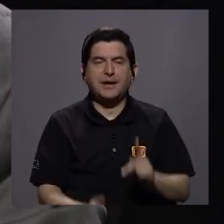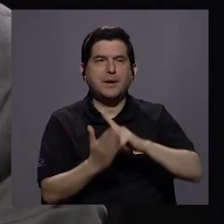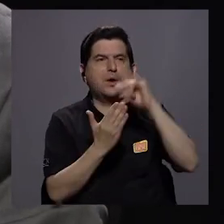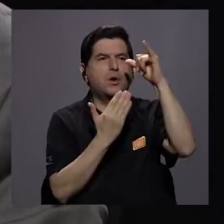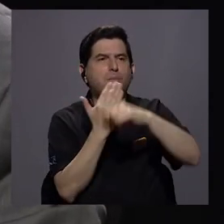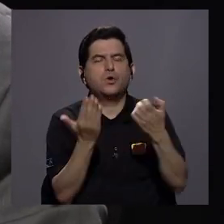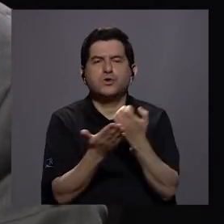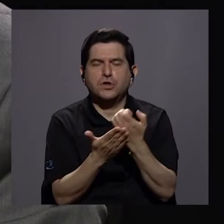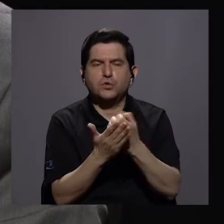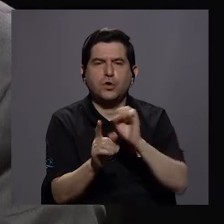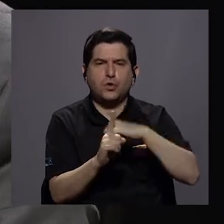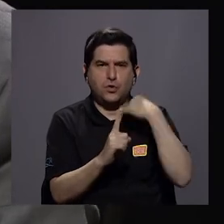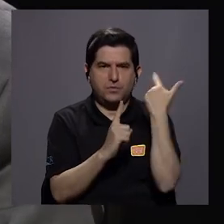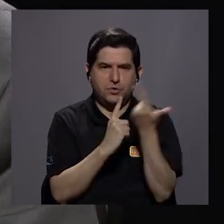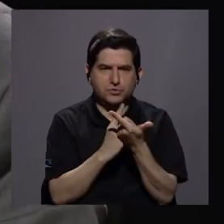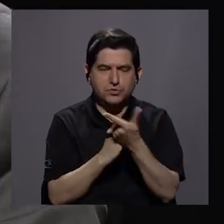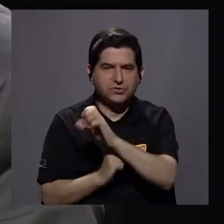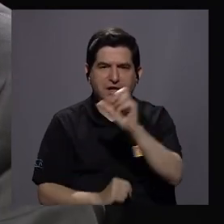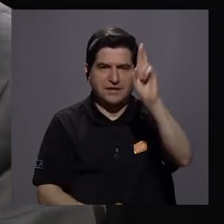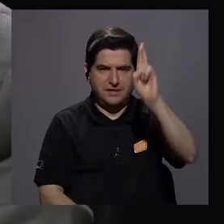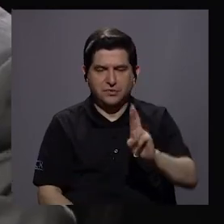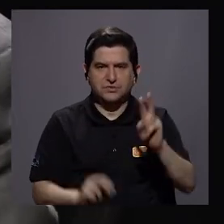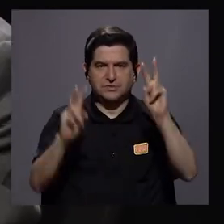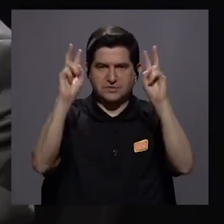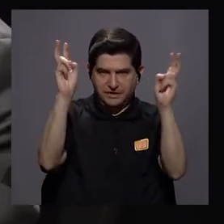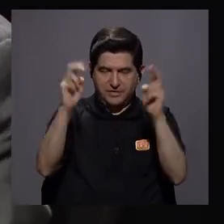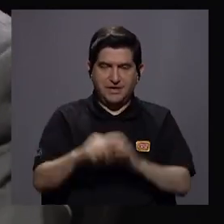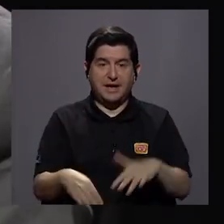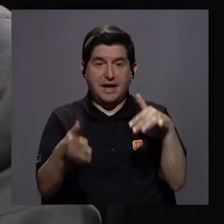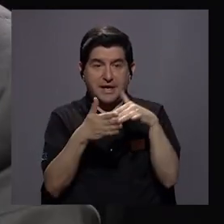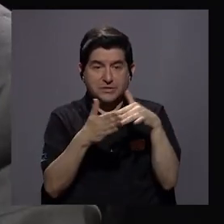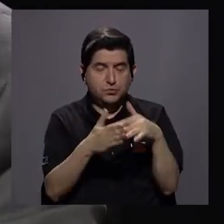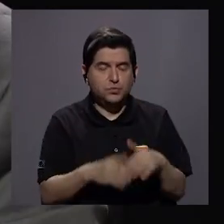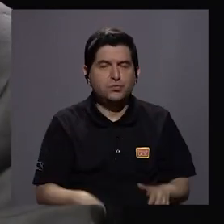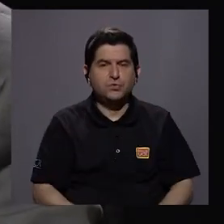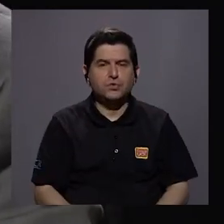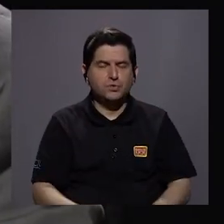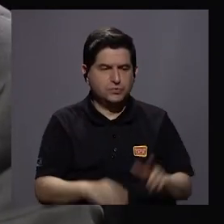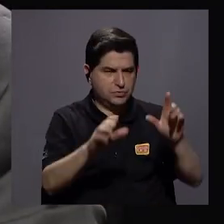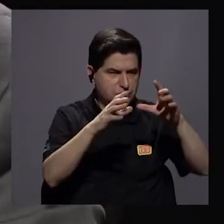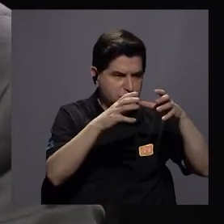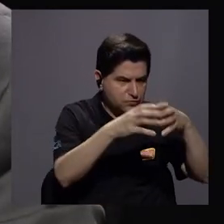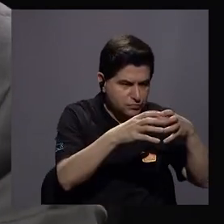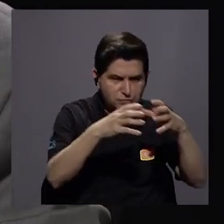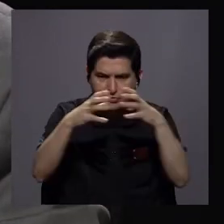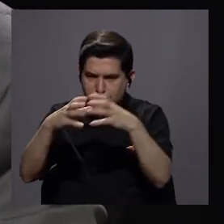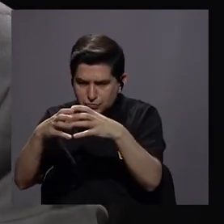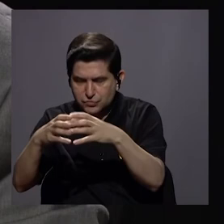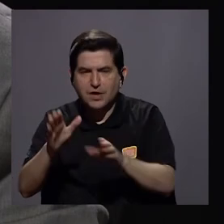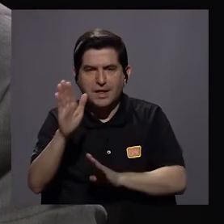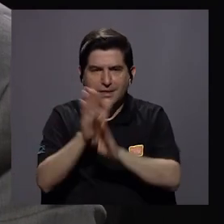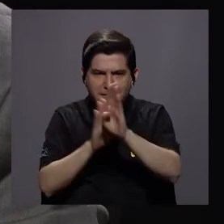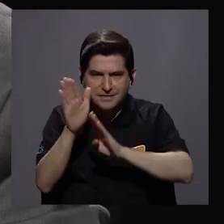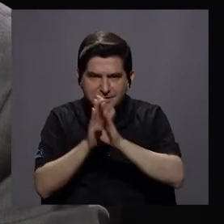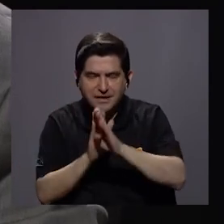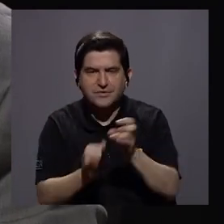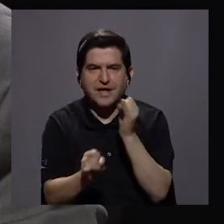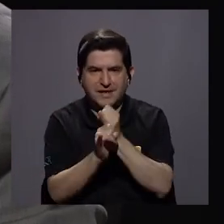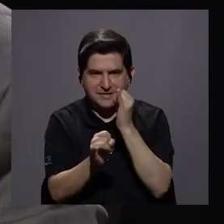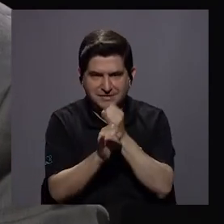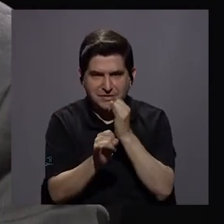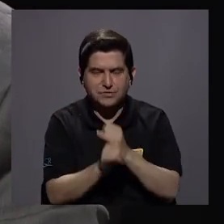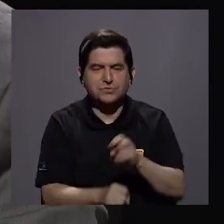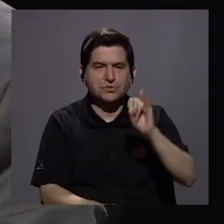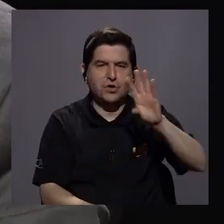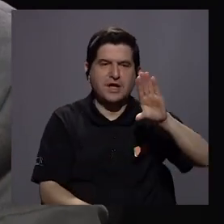proyecto económico y social de la Costa Rica, donde se hicieron estudios sectoriales que permitieron, digamos, desarrollar instituciones